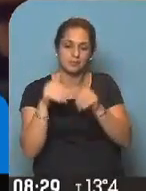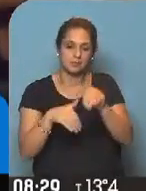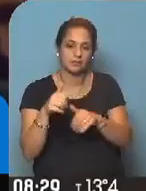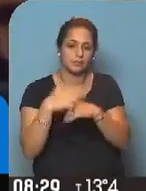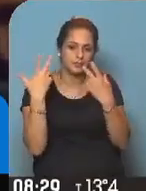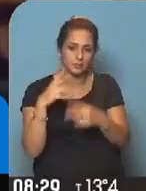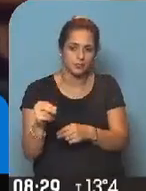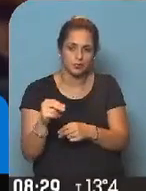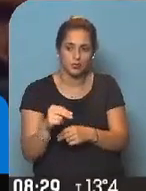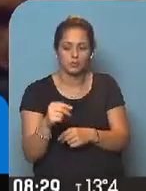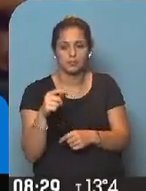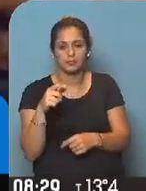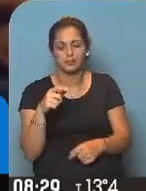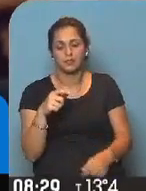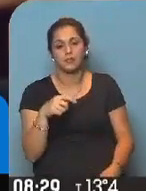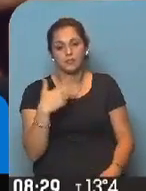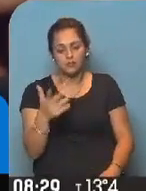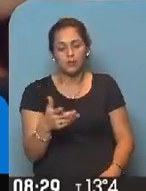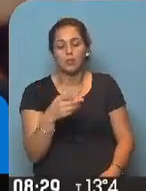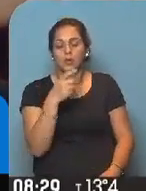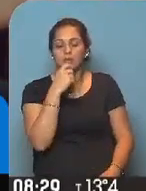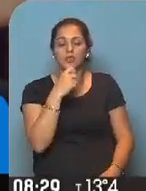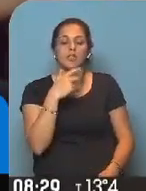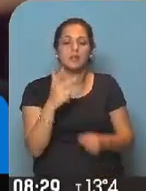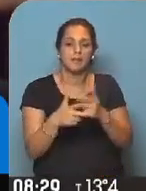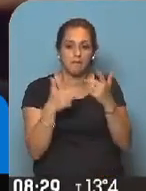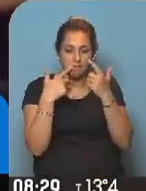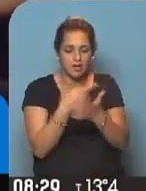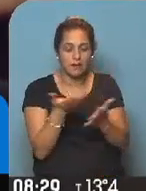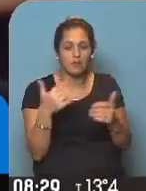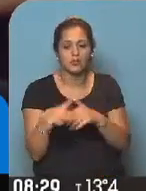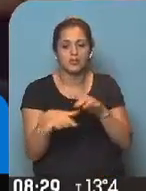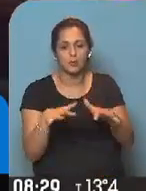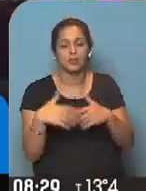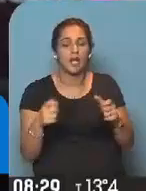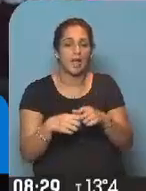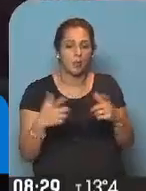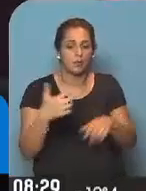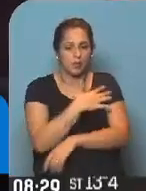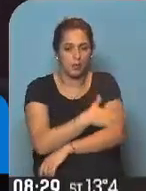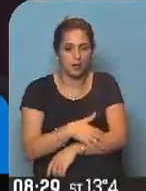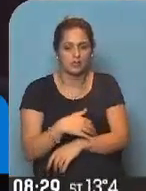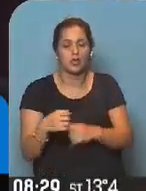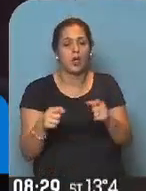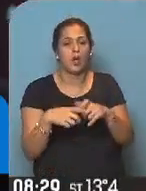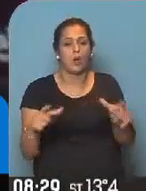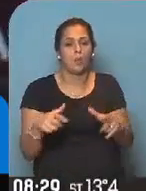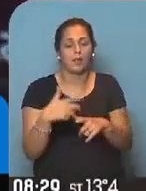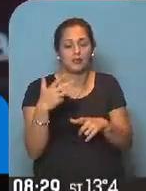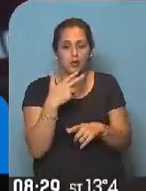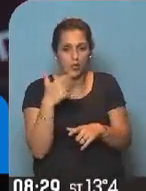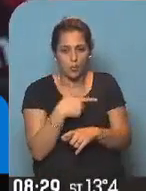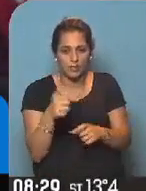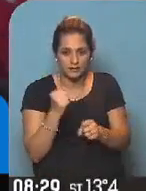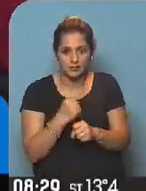porque objetivamente a un empeoramiento claro de la situación social a un aumento de la pobreza y un aumento de la desocupación el presupuesto voy a hacer un recorte de